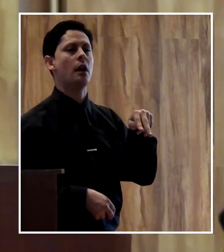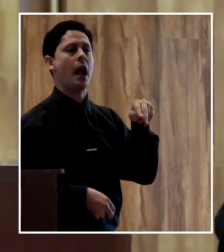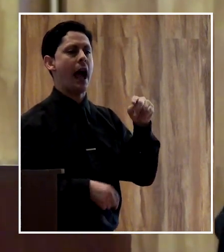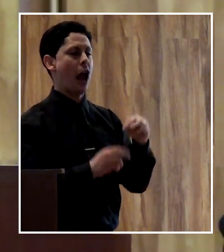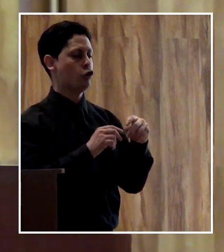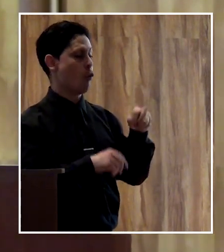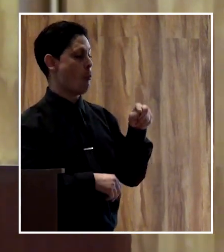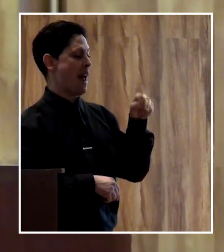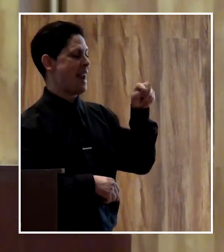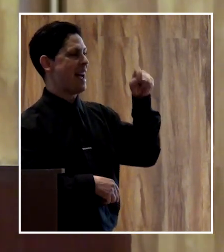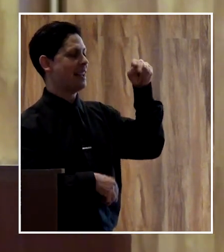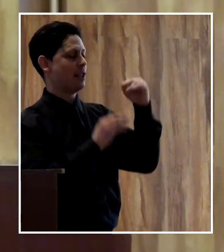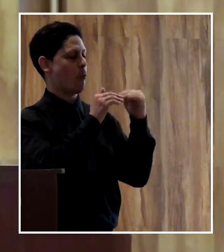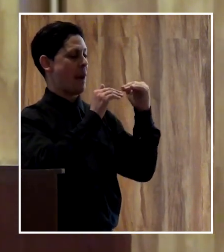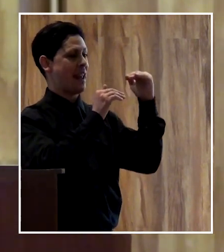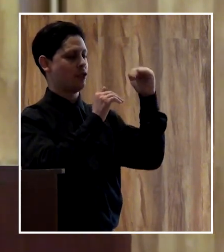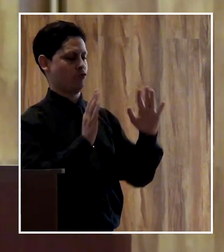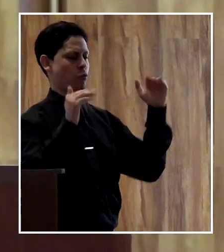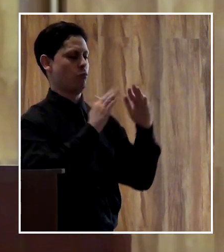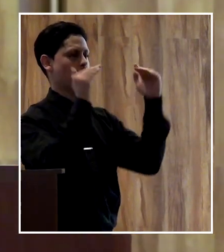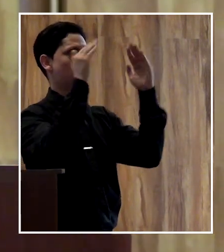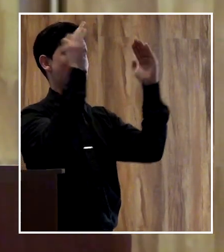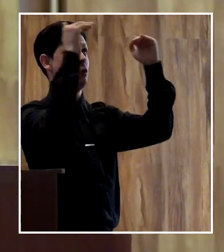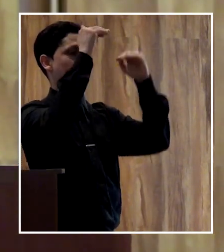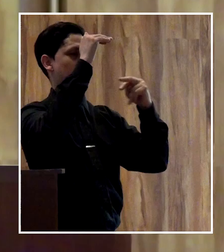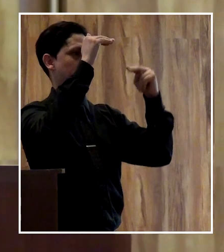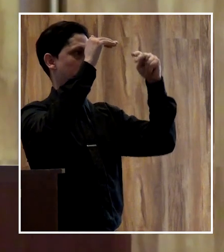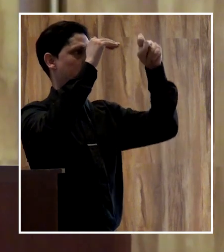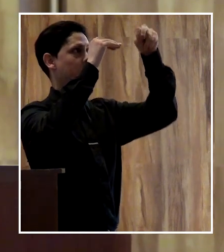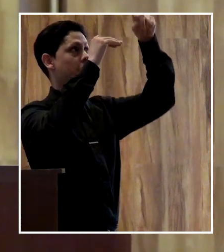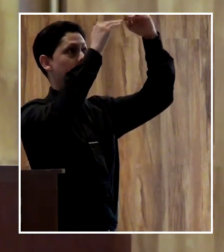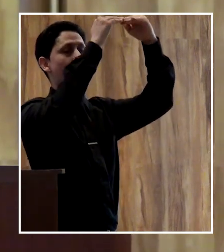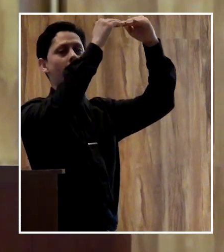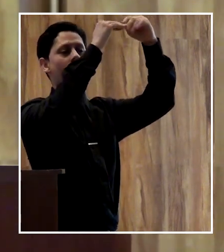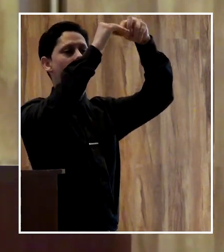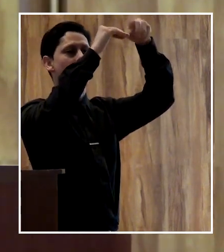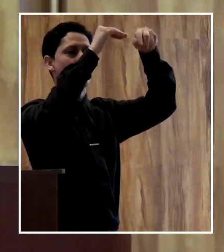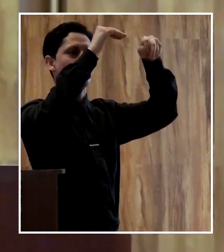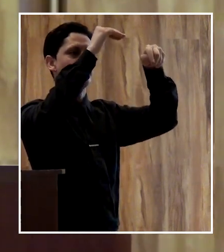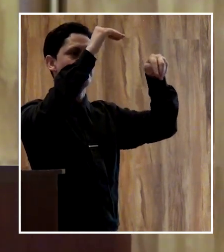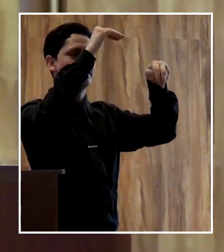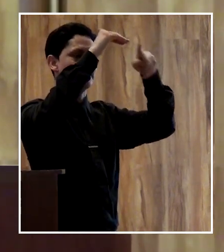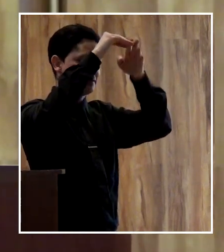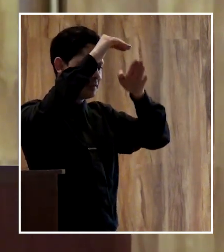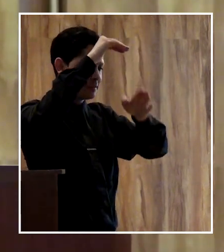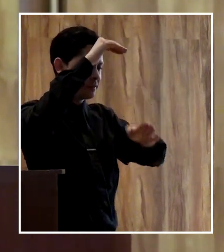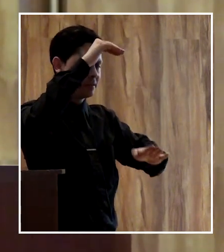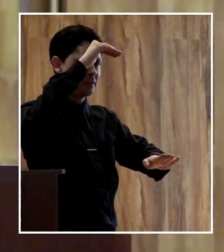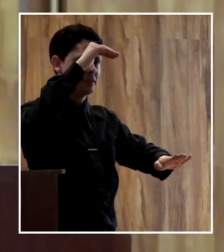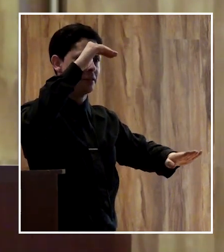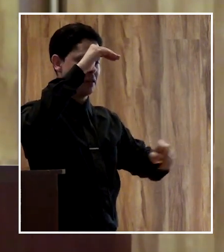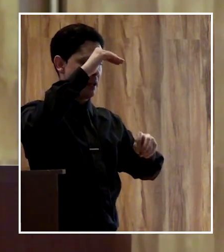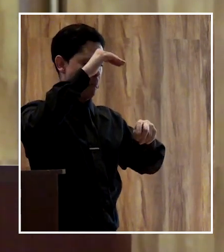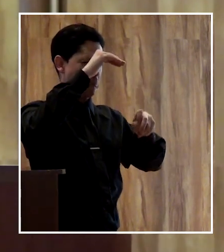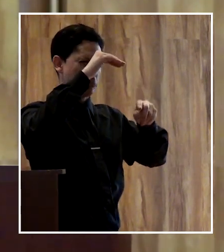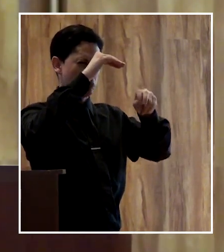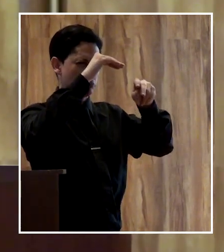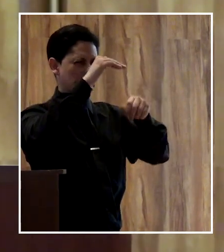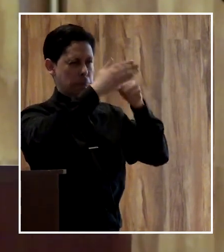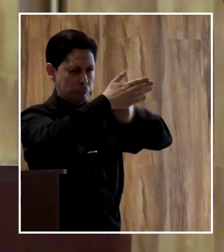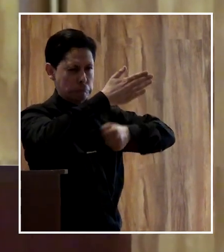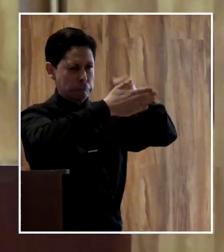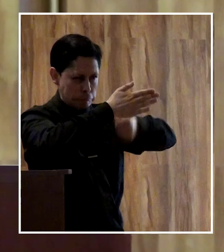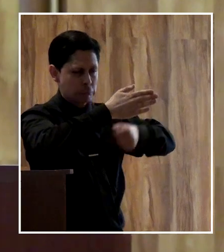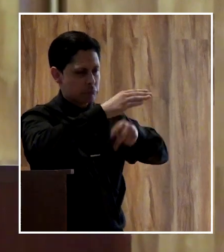a los palacios subí y de las cabañas vine,